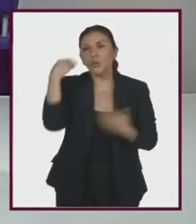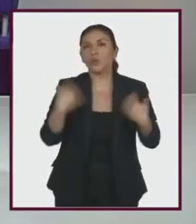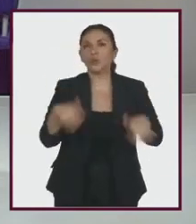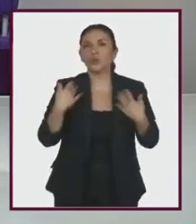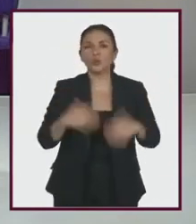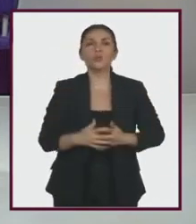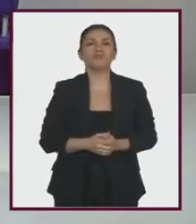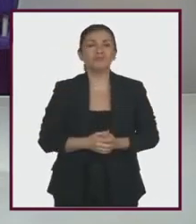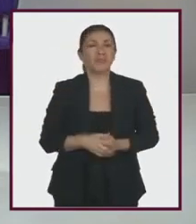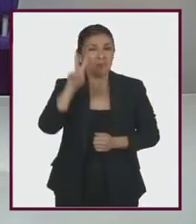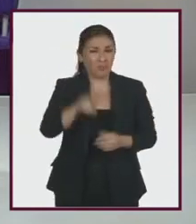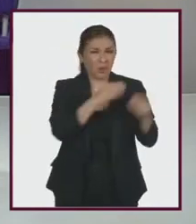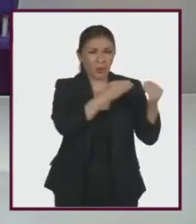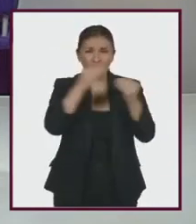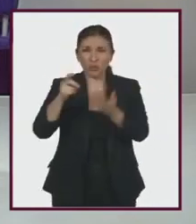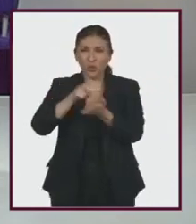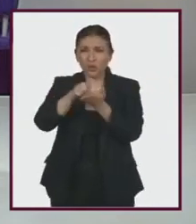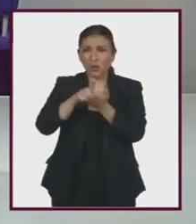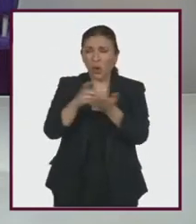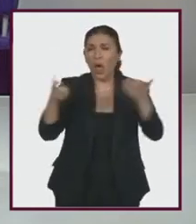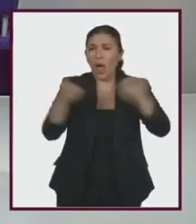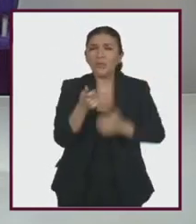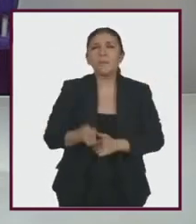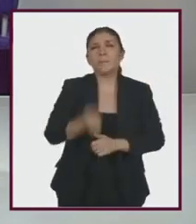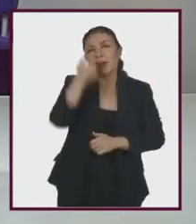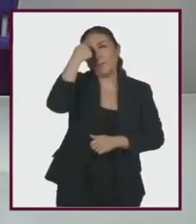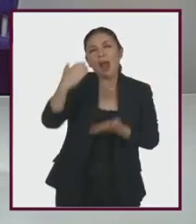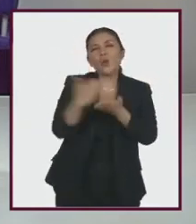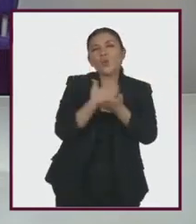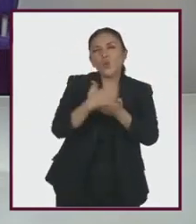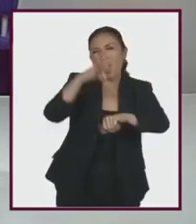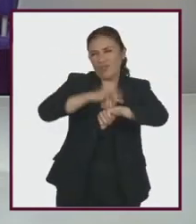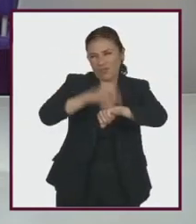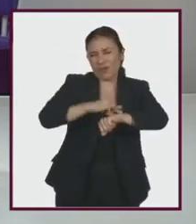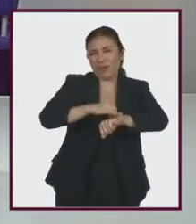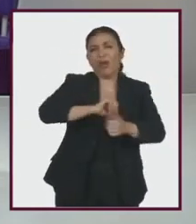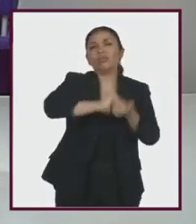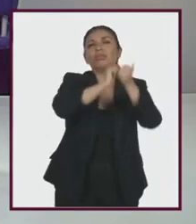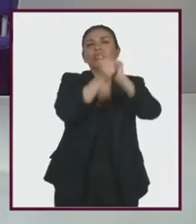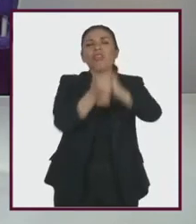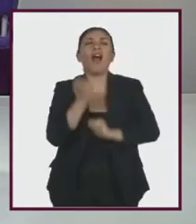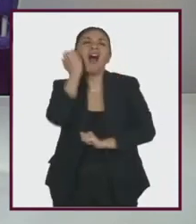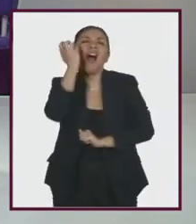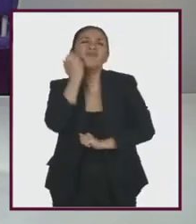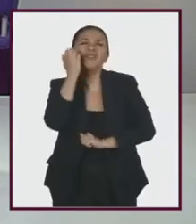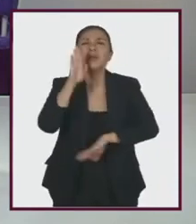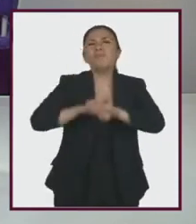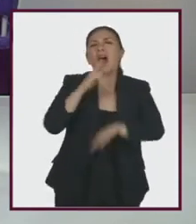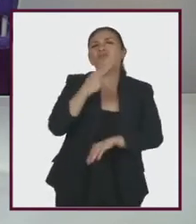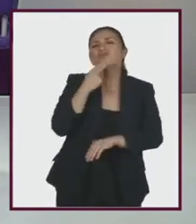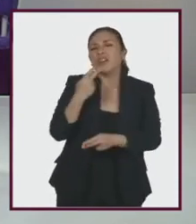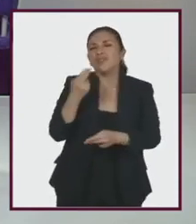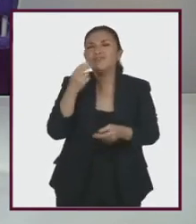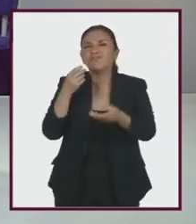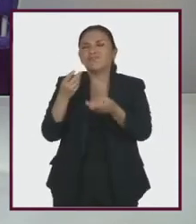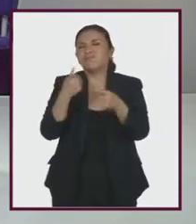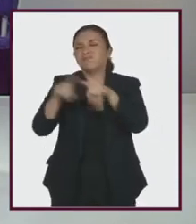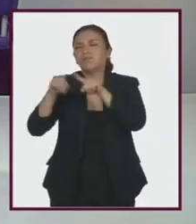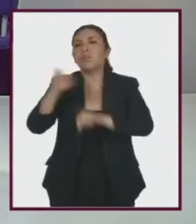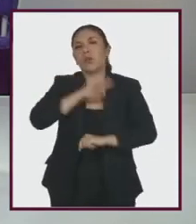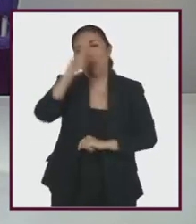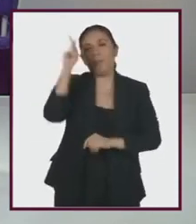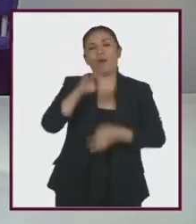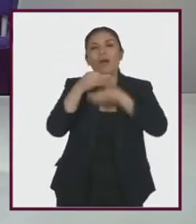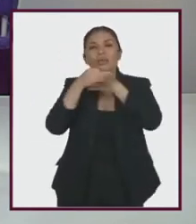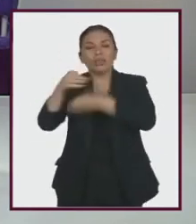muchas de las drogas fueron creadas con fines médicos, el abuso y el mal uso de estas sustancias llega a crear adicciones y a